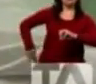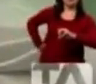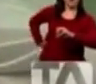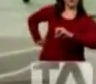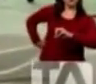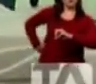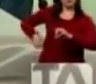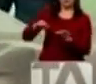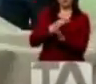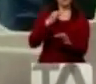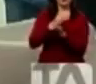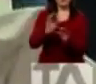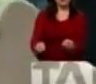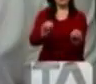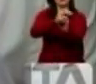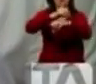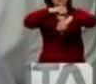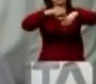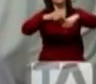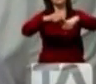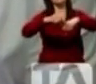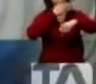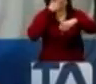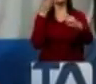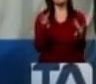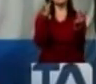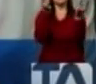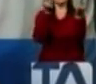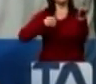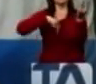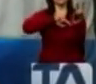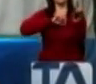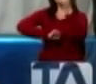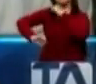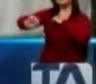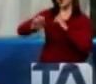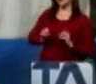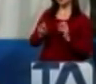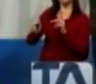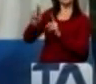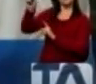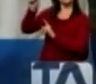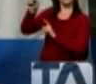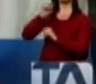vida de las personas que padecen esta enfermedad. Tuvimos la oportunidad de viajar a Colombia, a Medellín. Los doctores le vieron, primero nos dijeron que no pueden